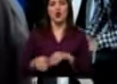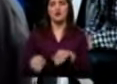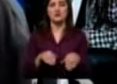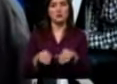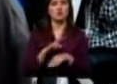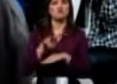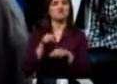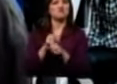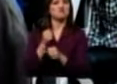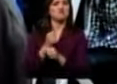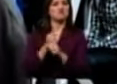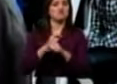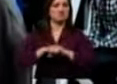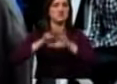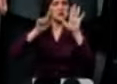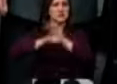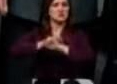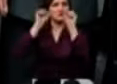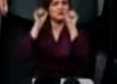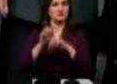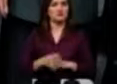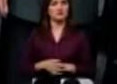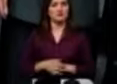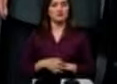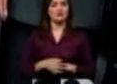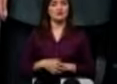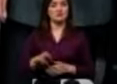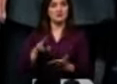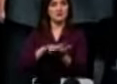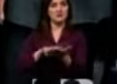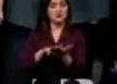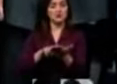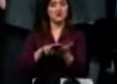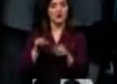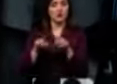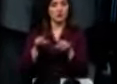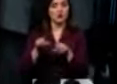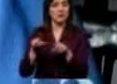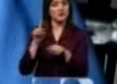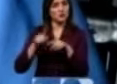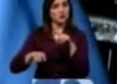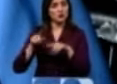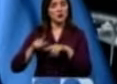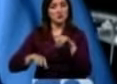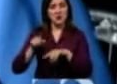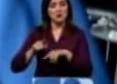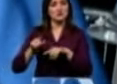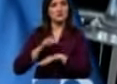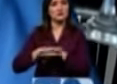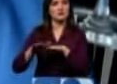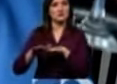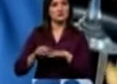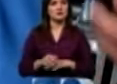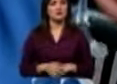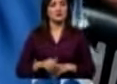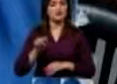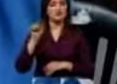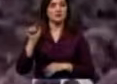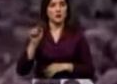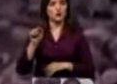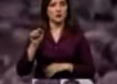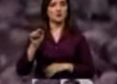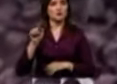actividades normales, se levanta a las 6 de la mañana. A esta pequeña reunión llegaron propios y extraños. Aquí comentaron de que ella es